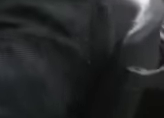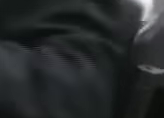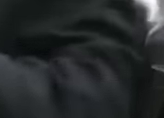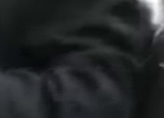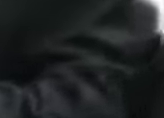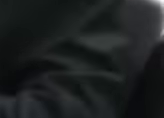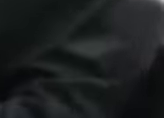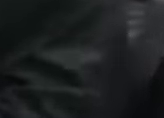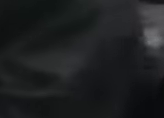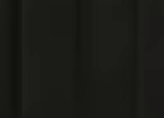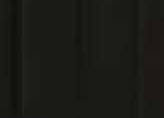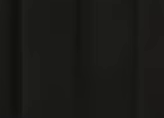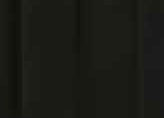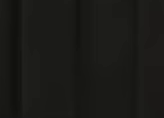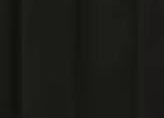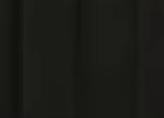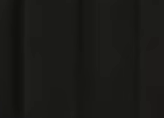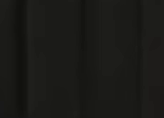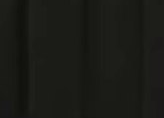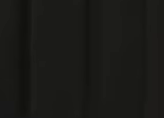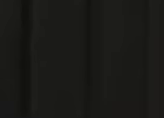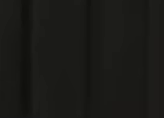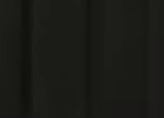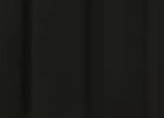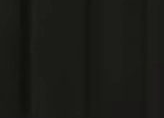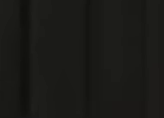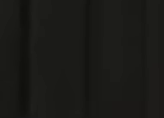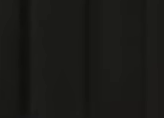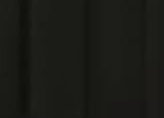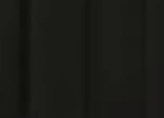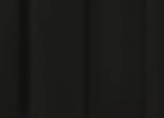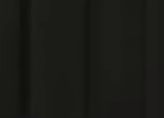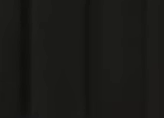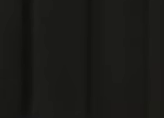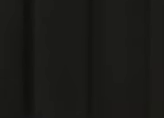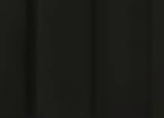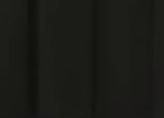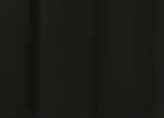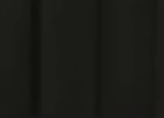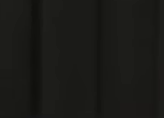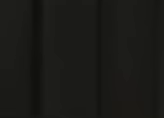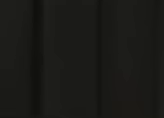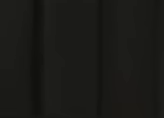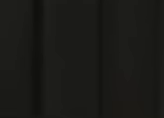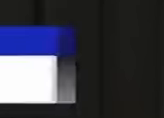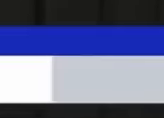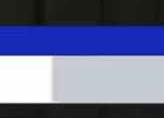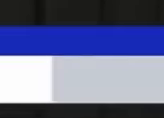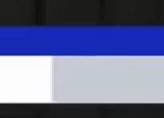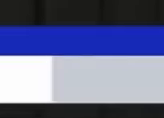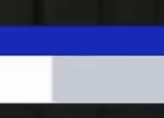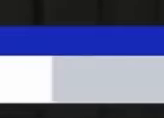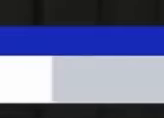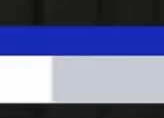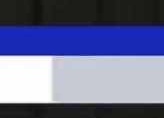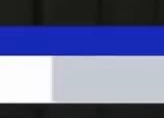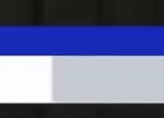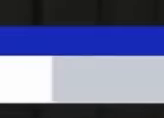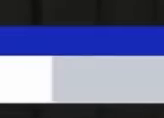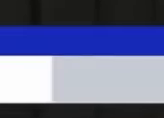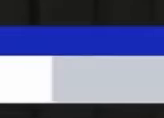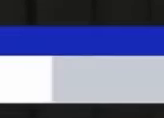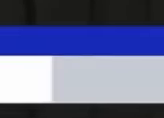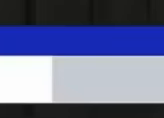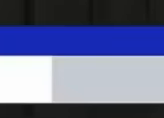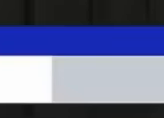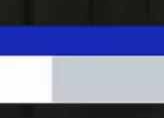condiciones de ventaja para el Estado venezolano. 51% para el Estado venezolano, 49% para la empresa Repsol, que es el socio, y el